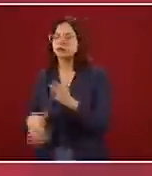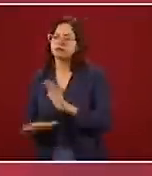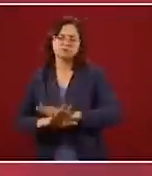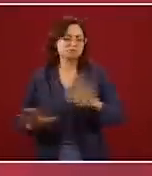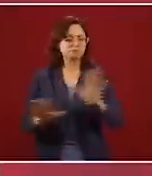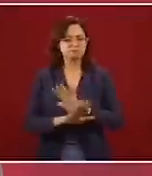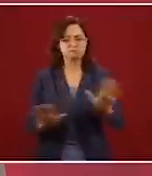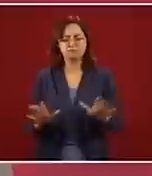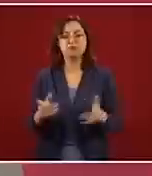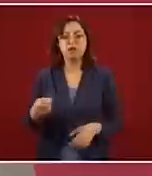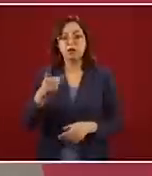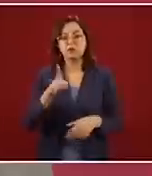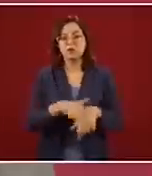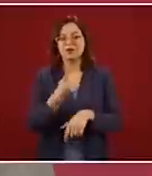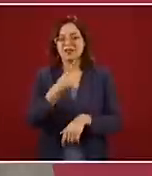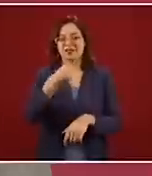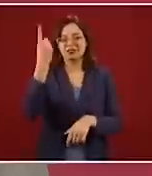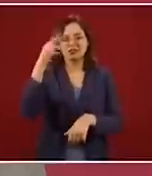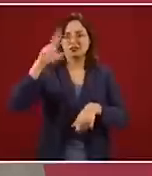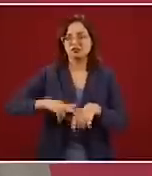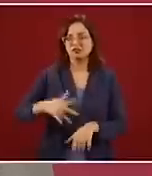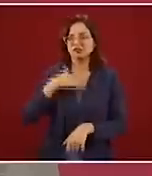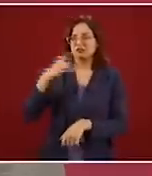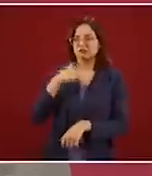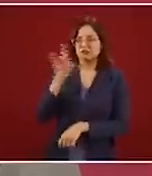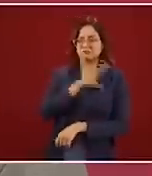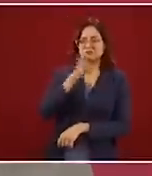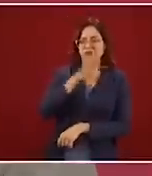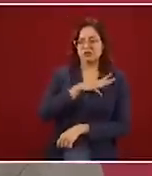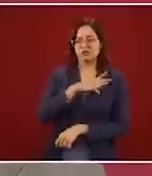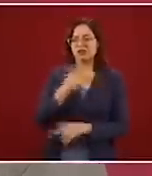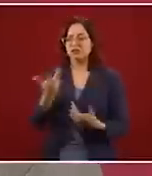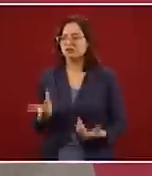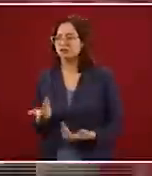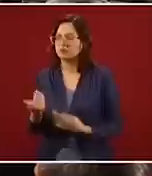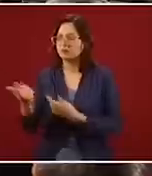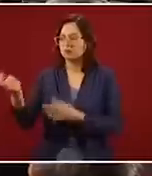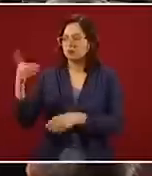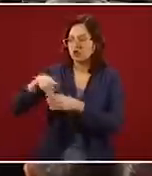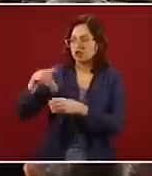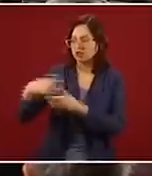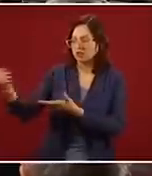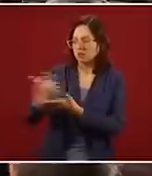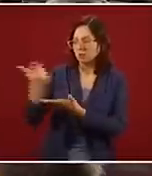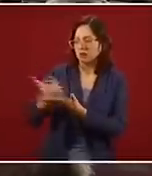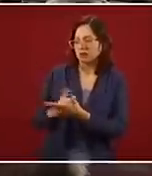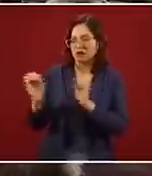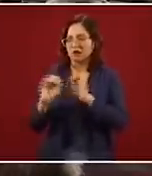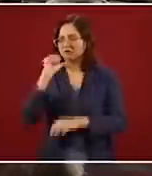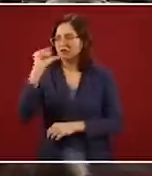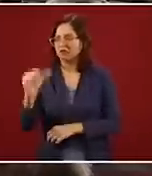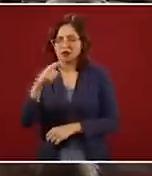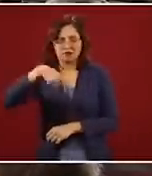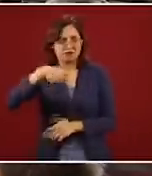tenían, que nos parece legítimo. Los directores y directoras decían, si dejamos de cobrar cuotas, ¿quién nos va a pagar esto?